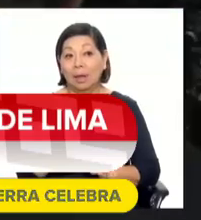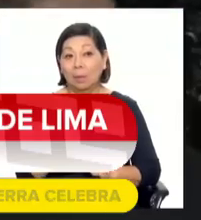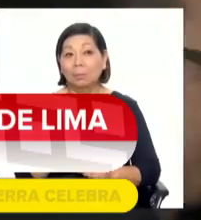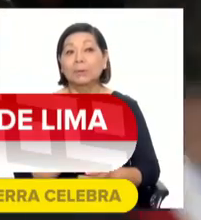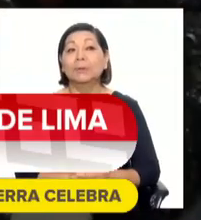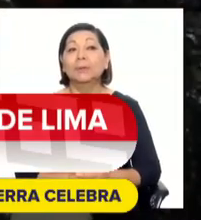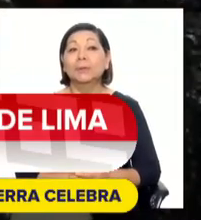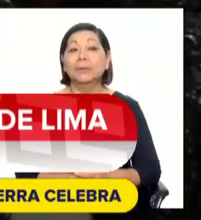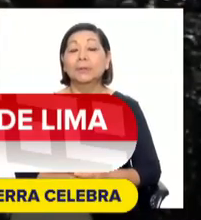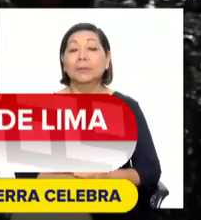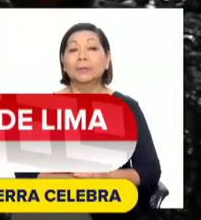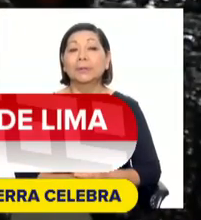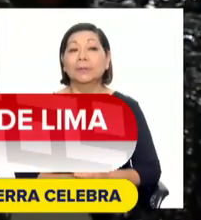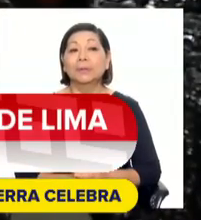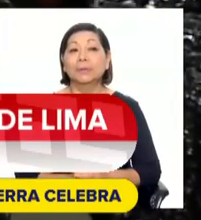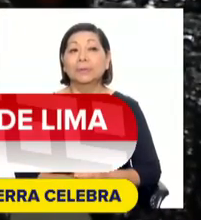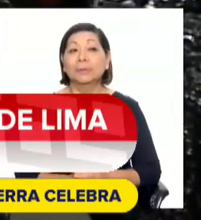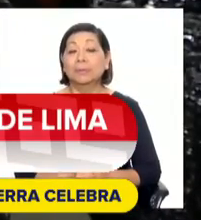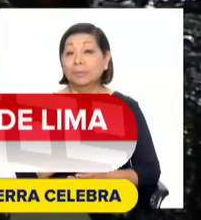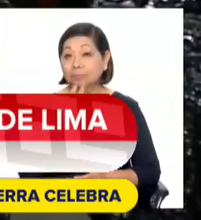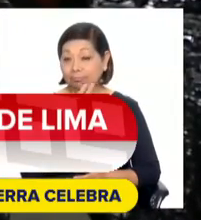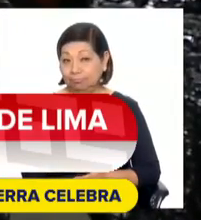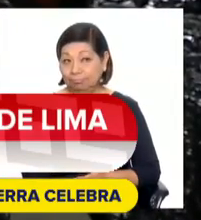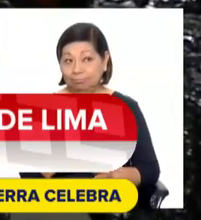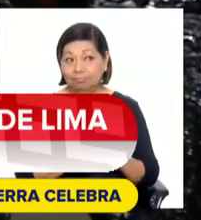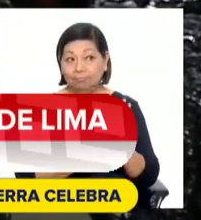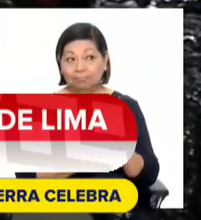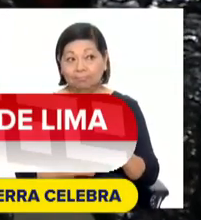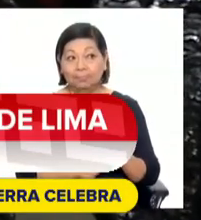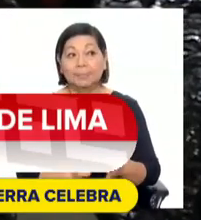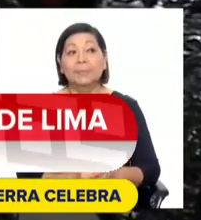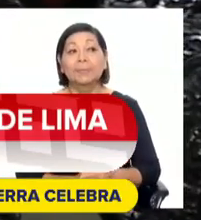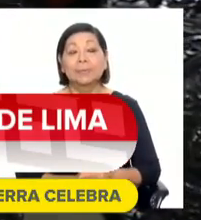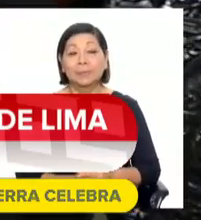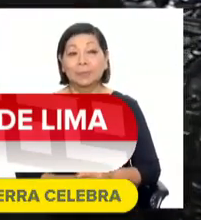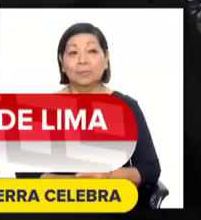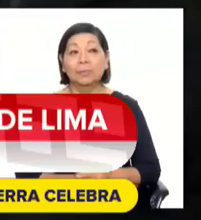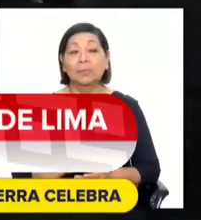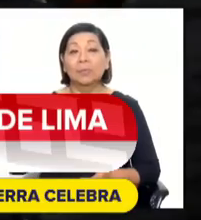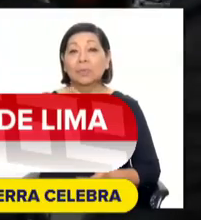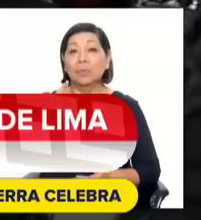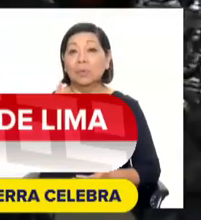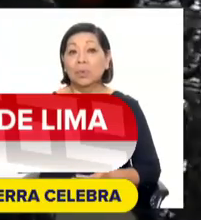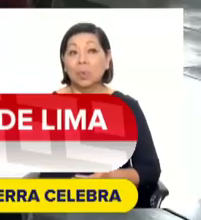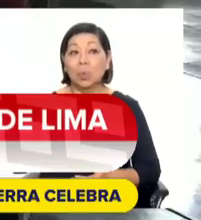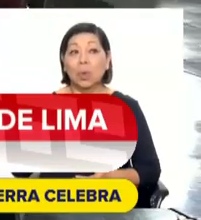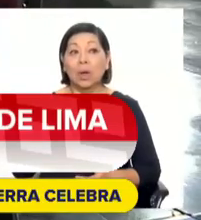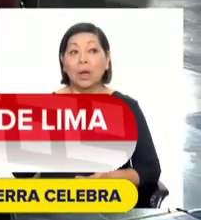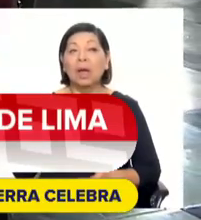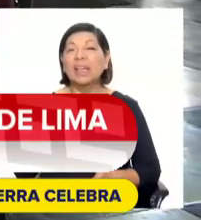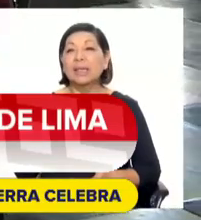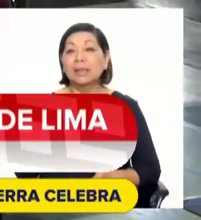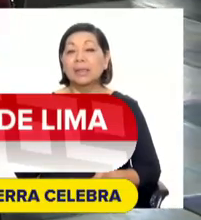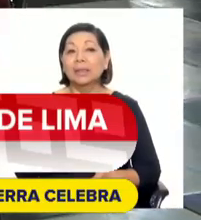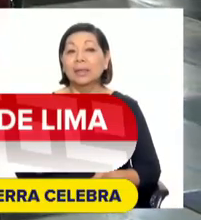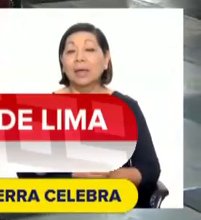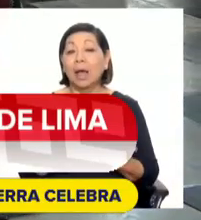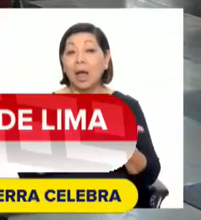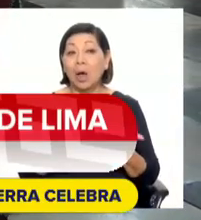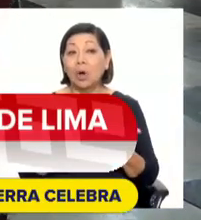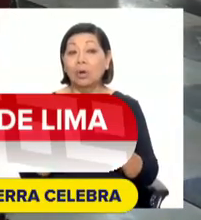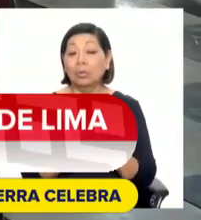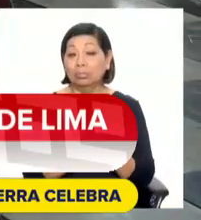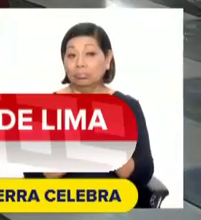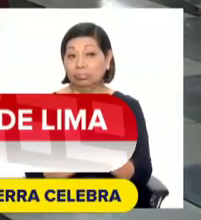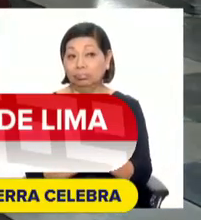mandataria actualmente según las encuestas. Entonces estamos a la expectativa, compañeros, de que en breve salga la presidenta Dina